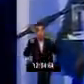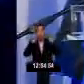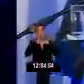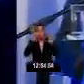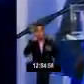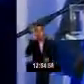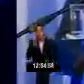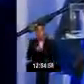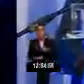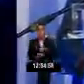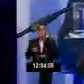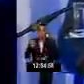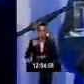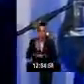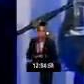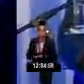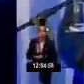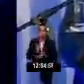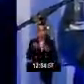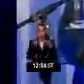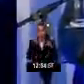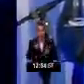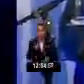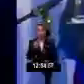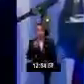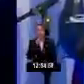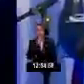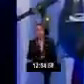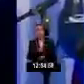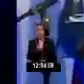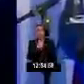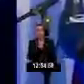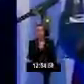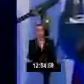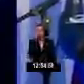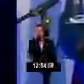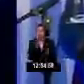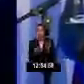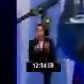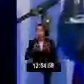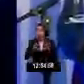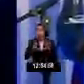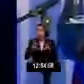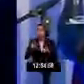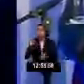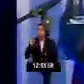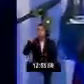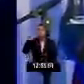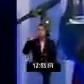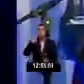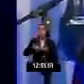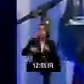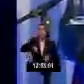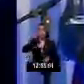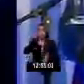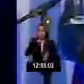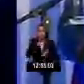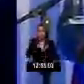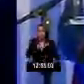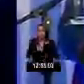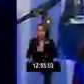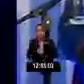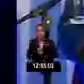Brecht, Petroecuador, sin duda es poco frente a todo lo que se robaron, pero caminamos con